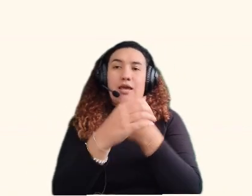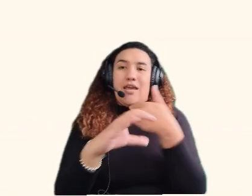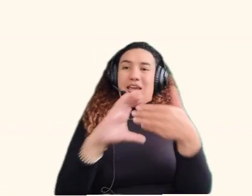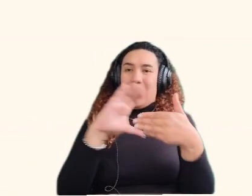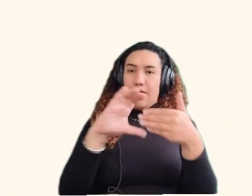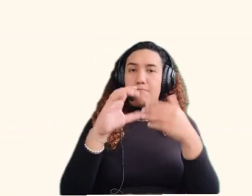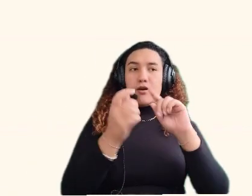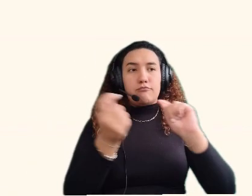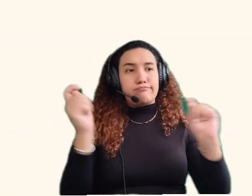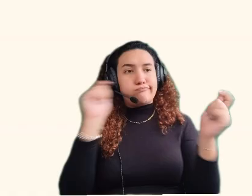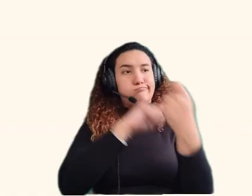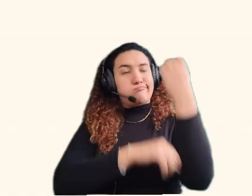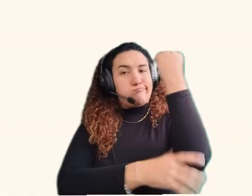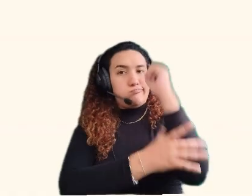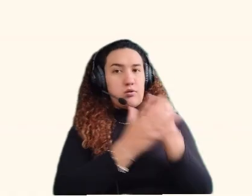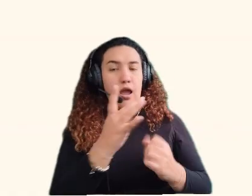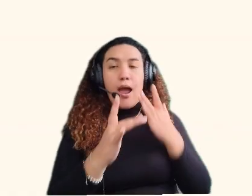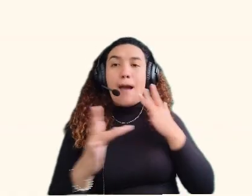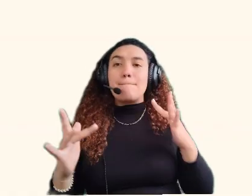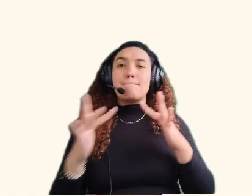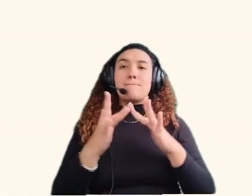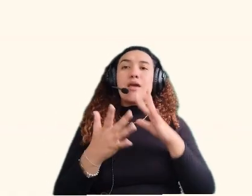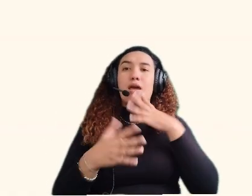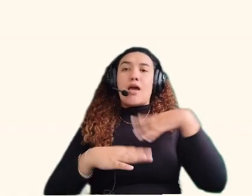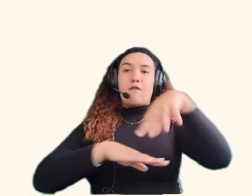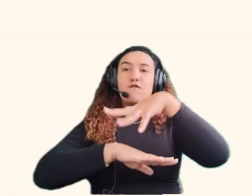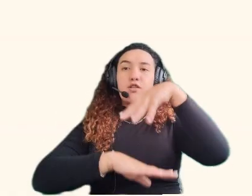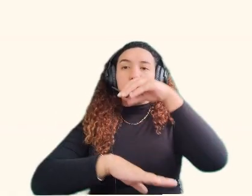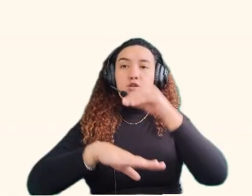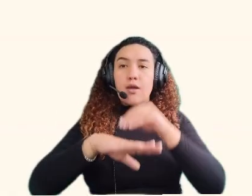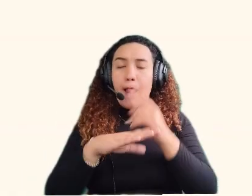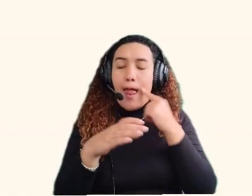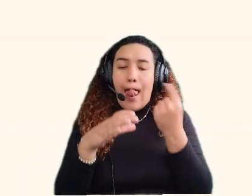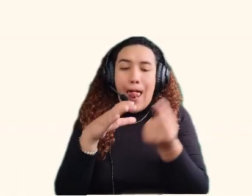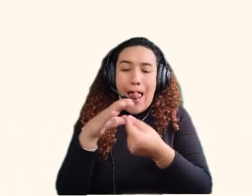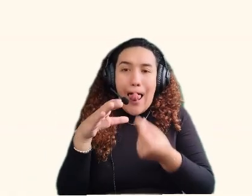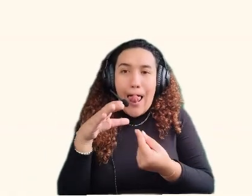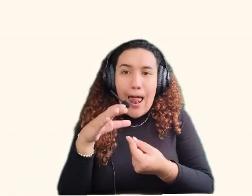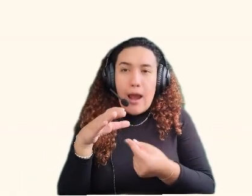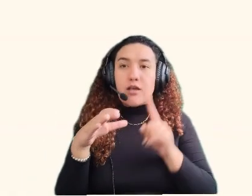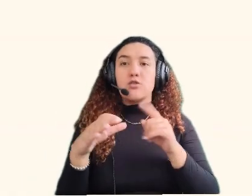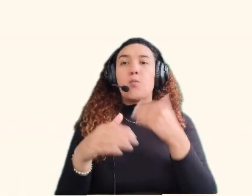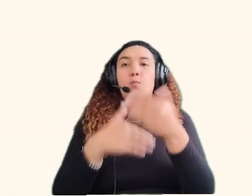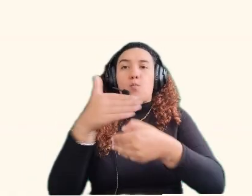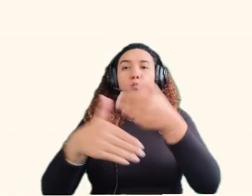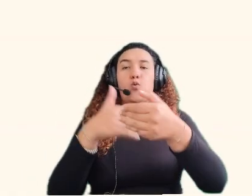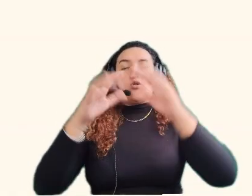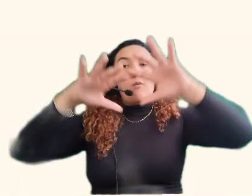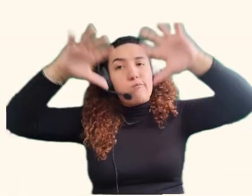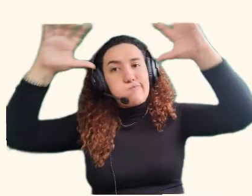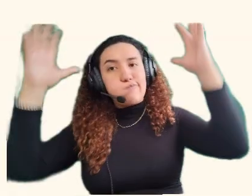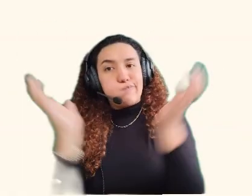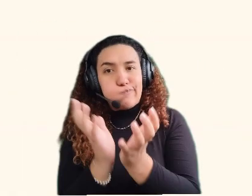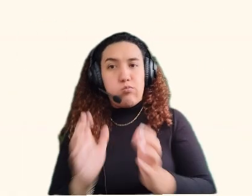y fomenta el pensamiento crítico sobre la relación entre fenómenos microscópicos y los procesos globales.